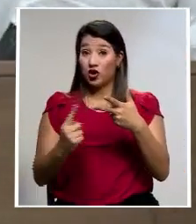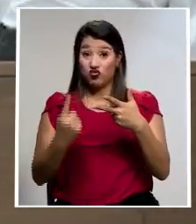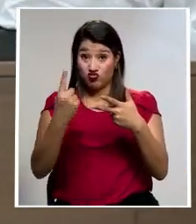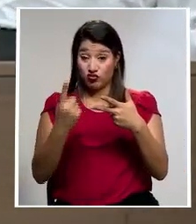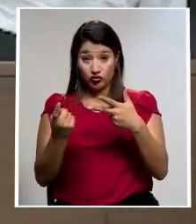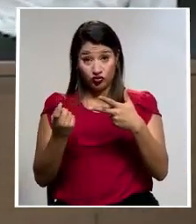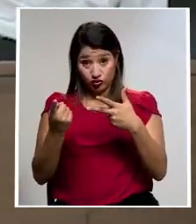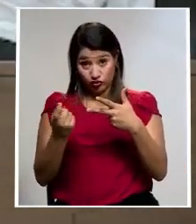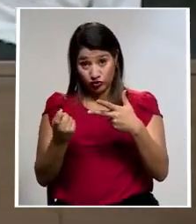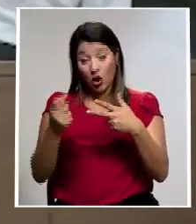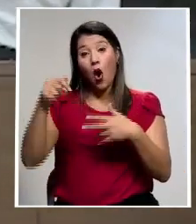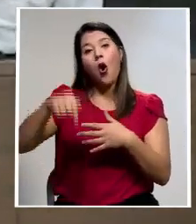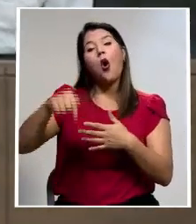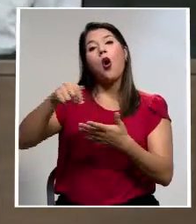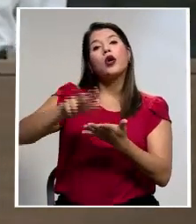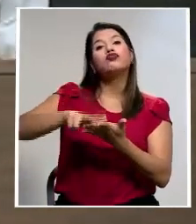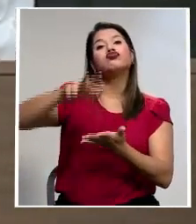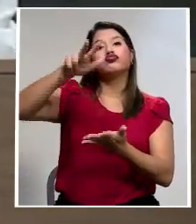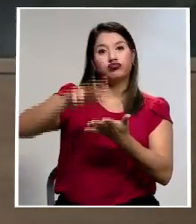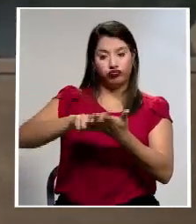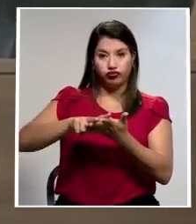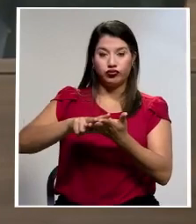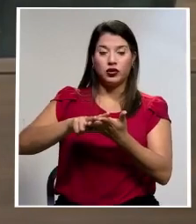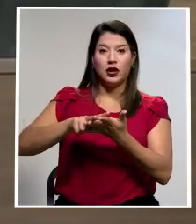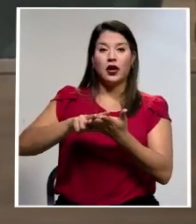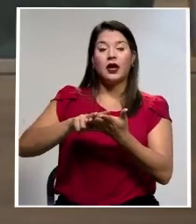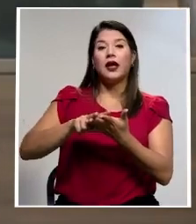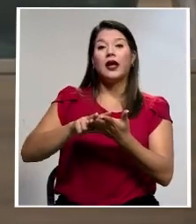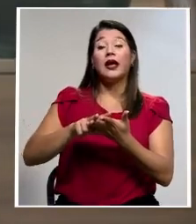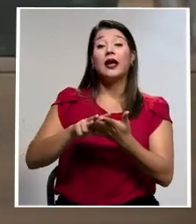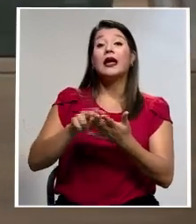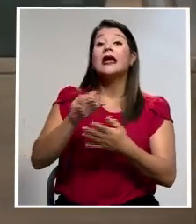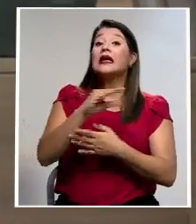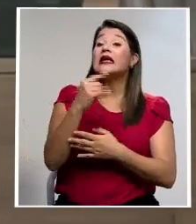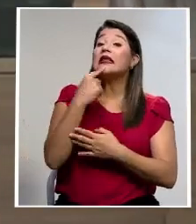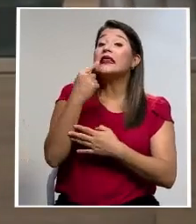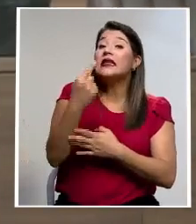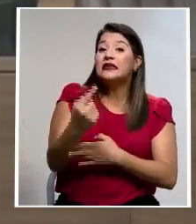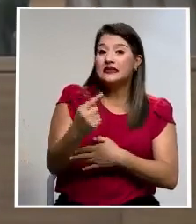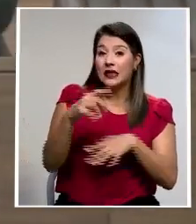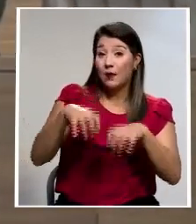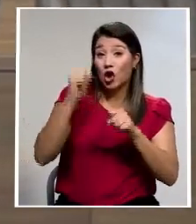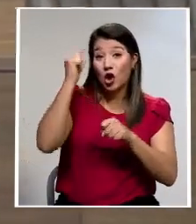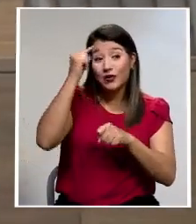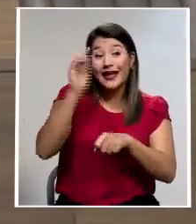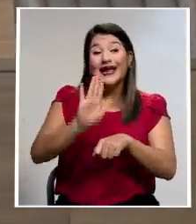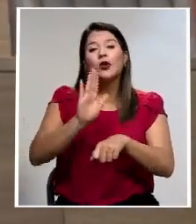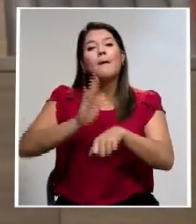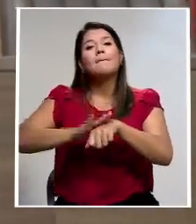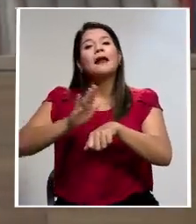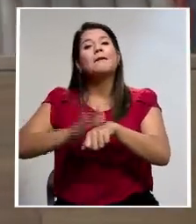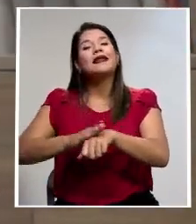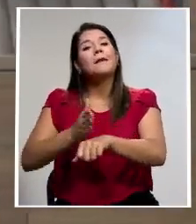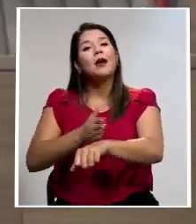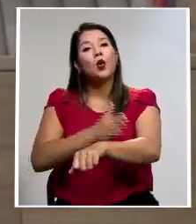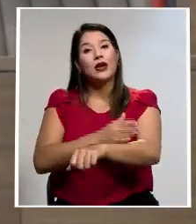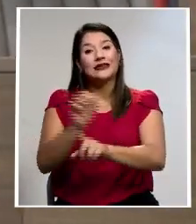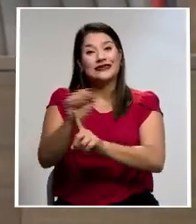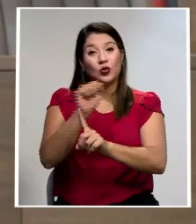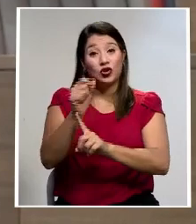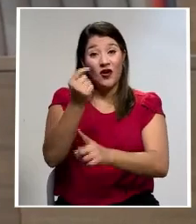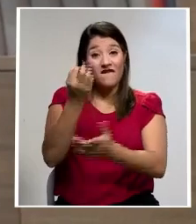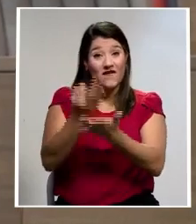se dio el visto bueno a esta iniciativa, la cual, según el Ejecutivo, subsanará las finanzas del país. Desde la bancada oficialista se